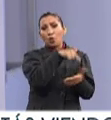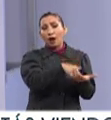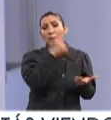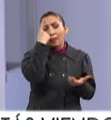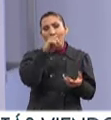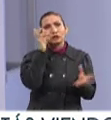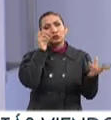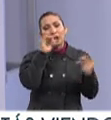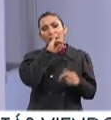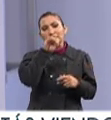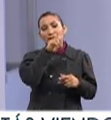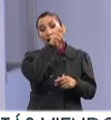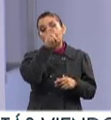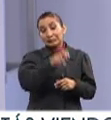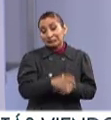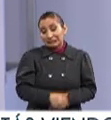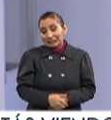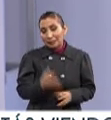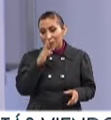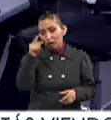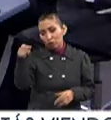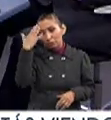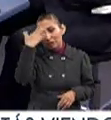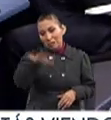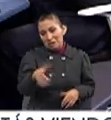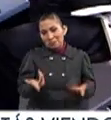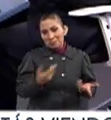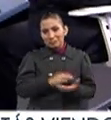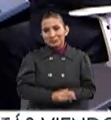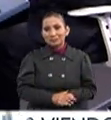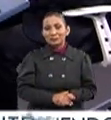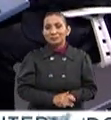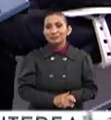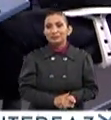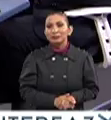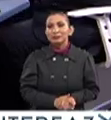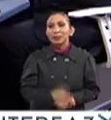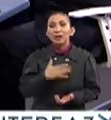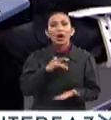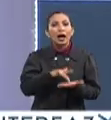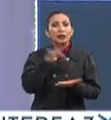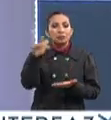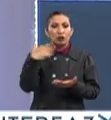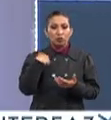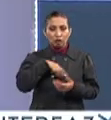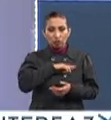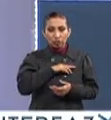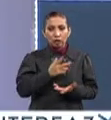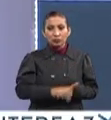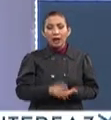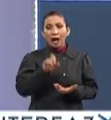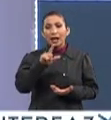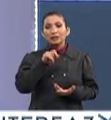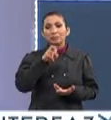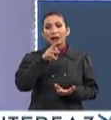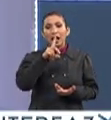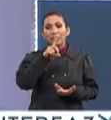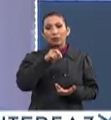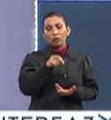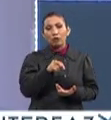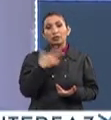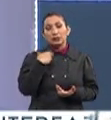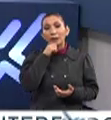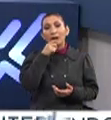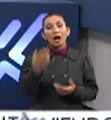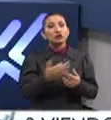lugares para escucharlo. Bueno, pues ahí está. Si tú lo dices, ¿quién mejor que tú para decirlo? Así que bueno, gracias por haber estado con nosotros, Alex Mercado. Y bueno,